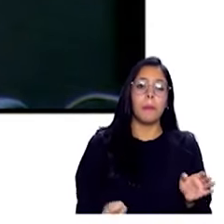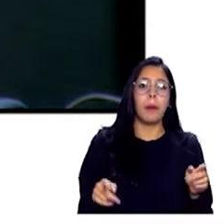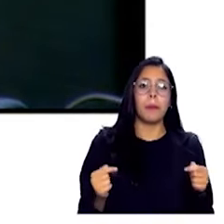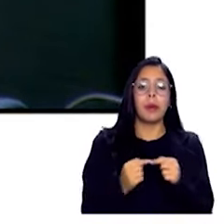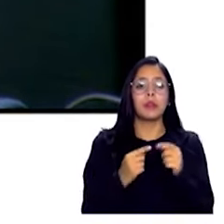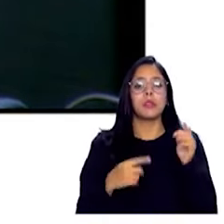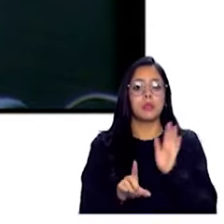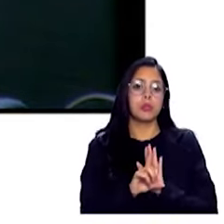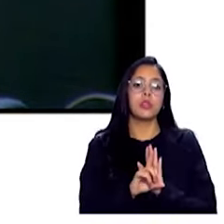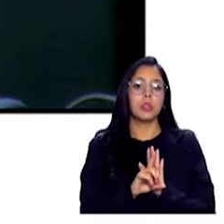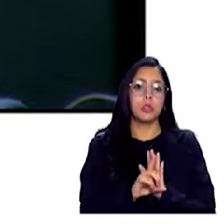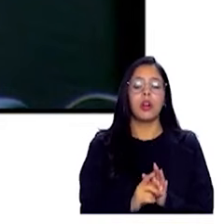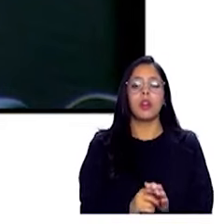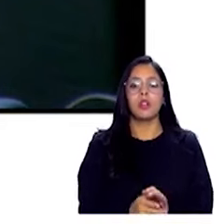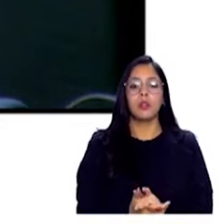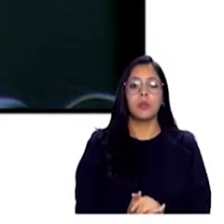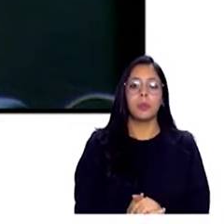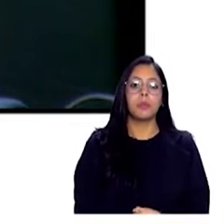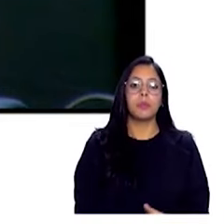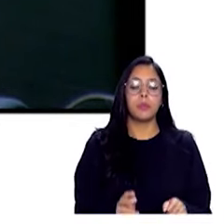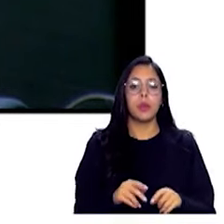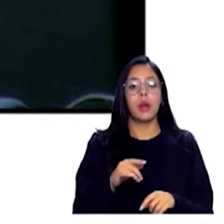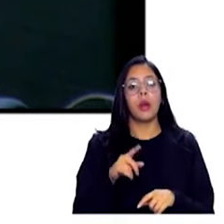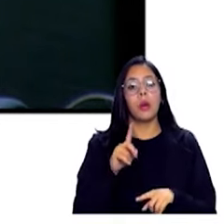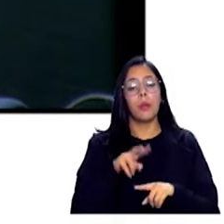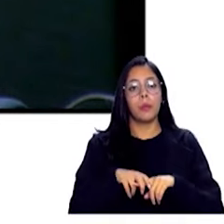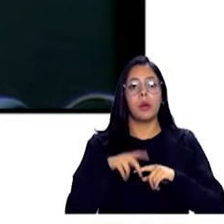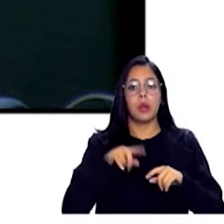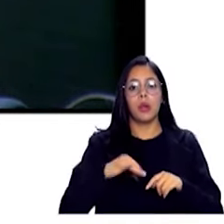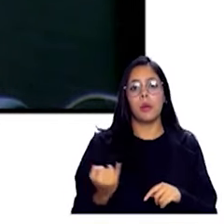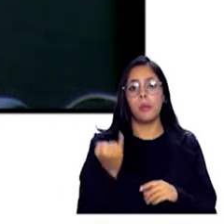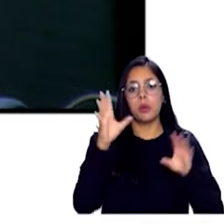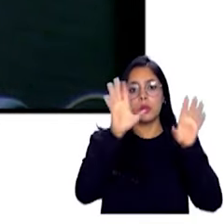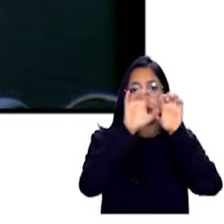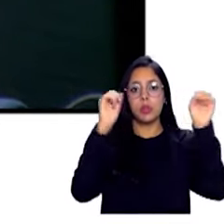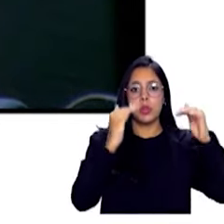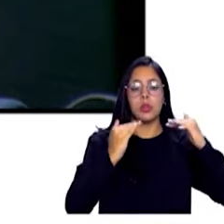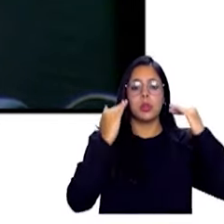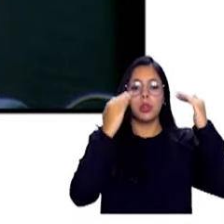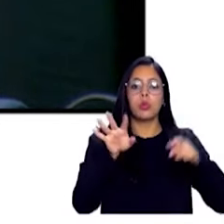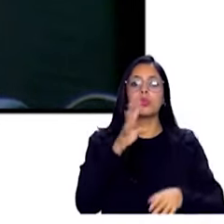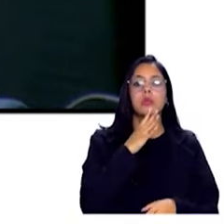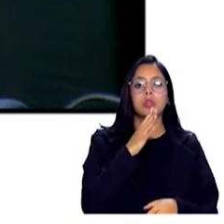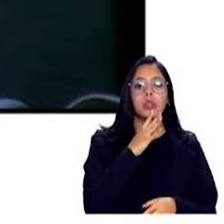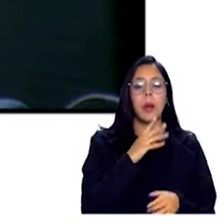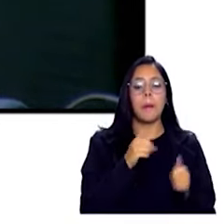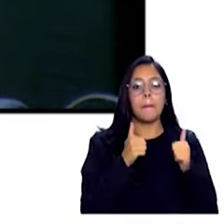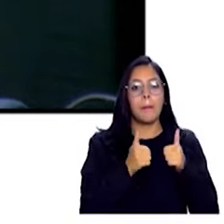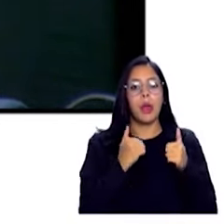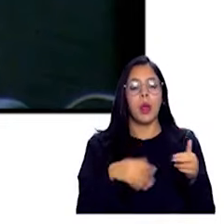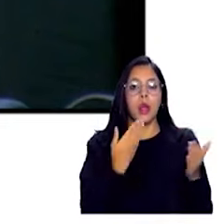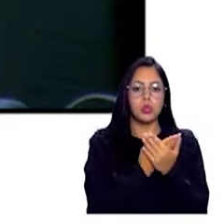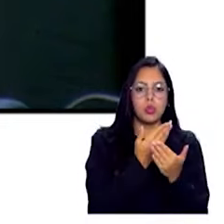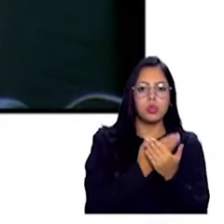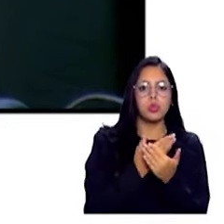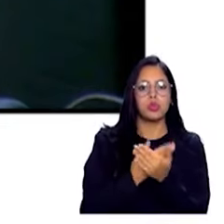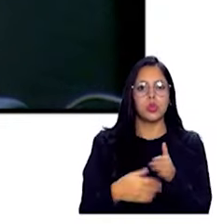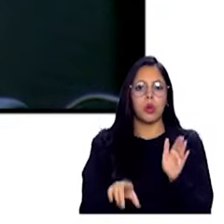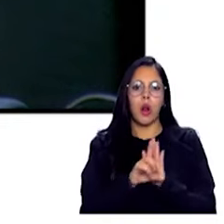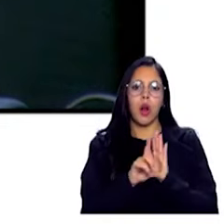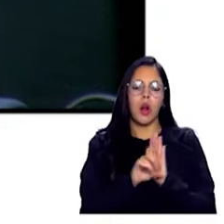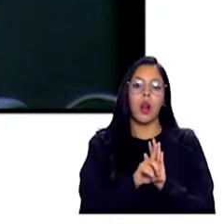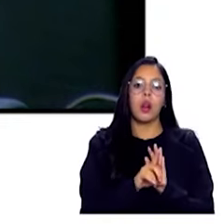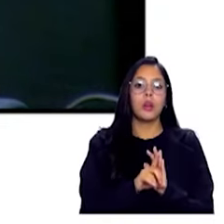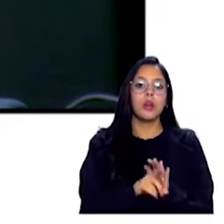Supremo es que se condense la doctrina Y que se conozca la doctrina Y lógicamente para eso es importante reducir el número de